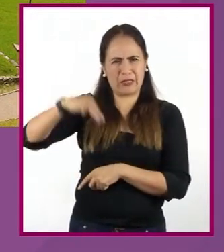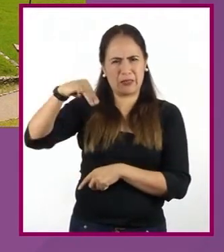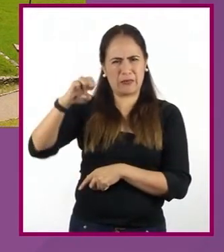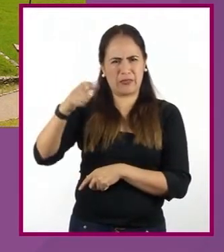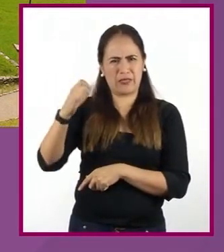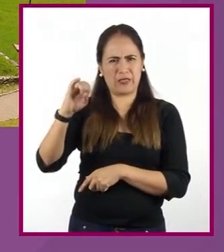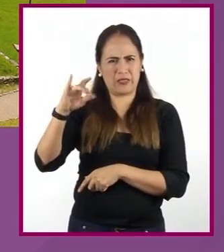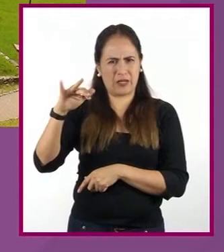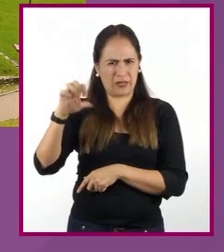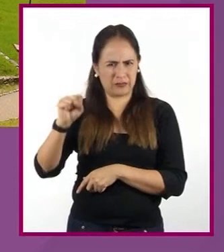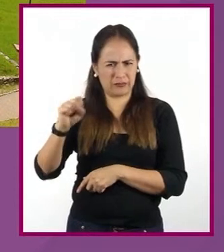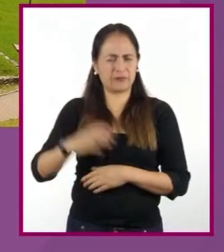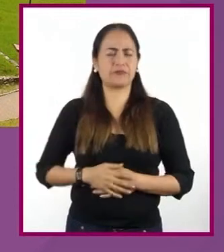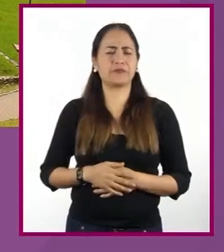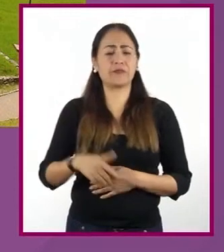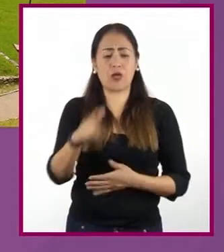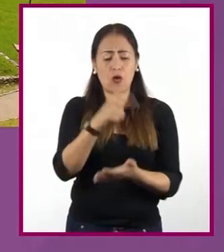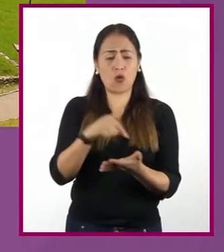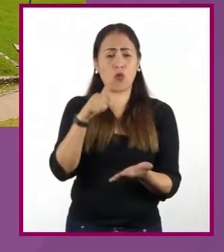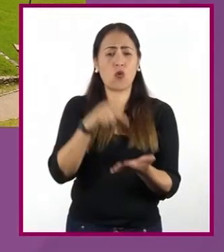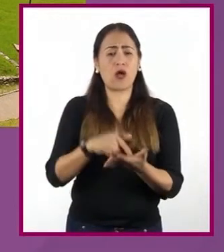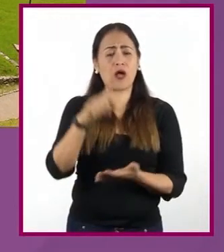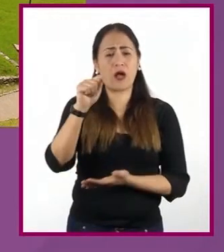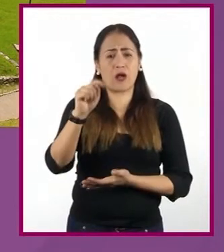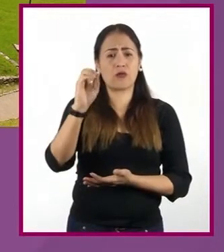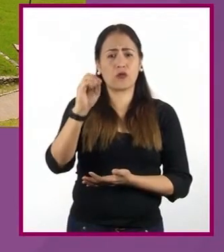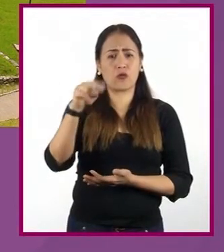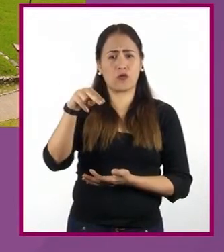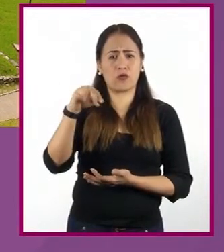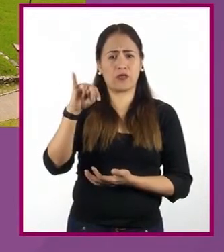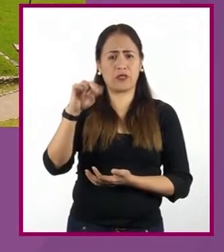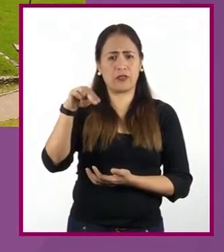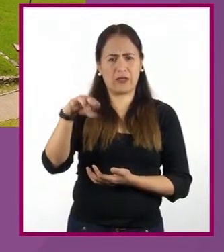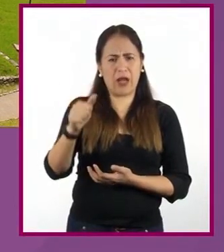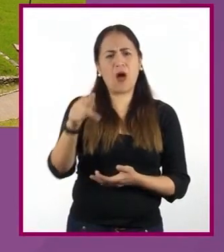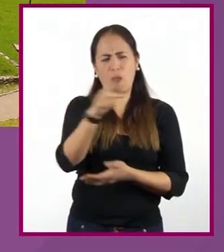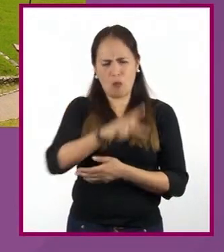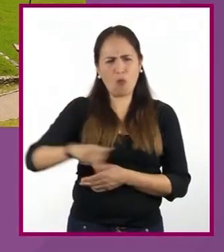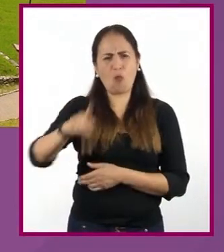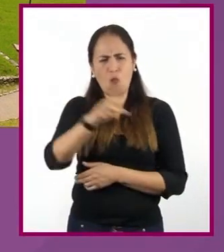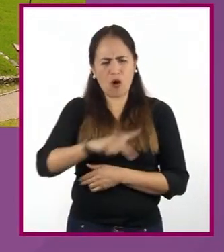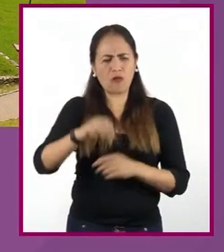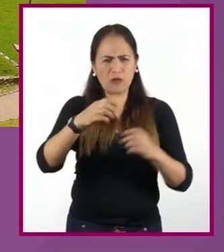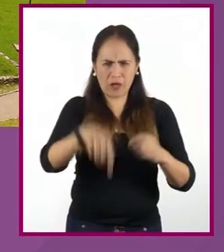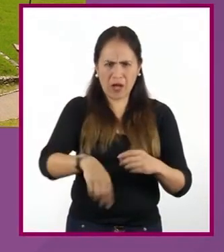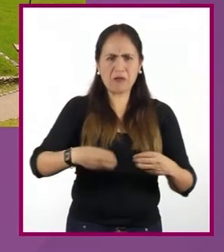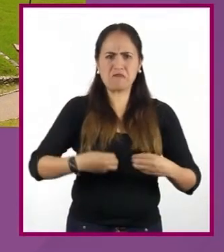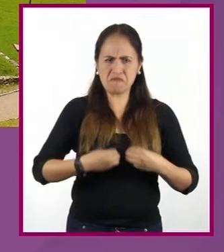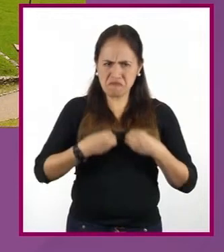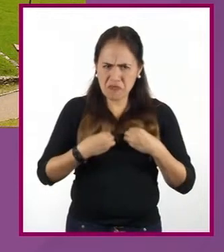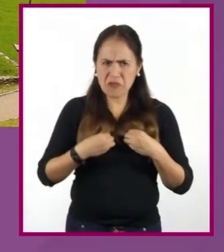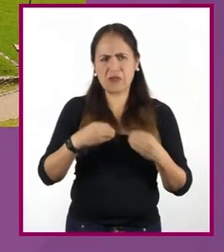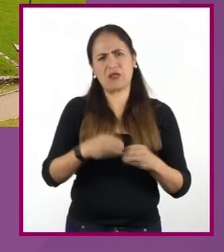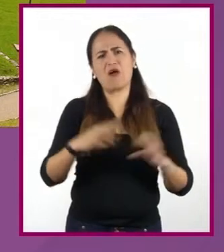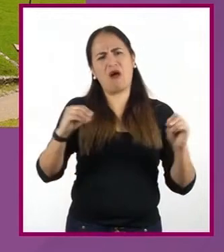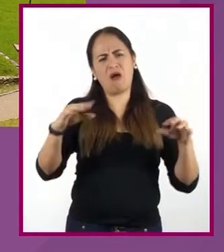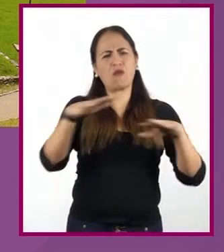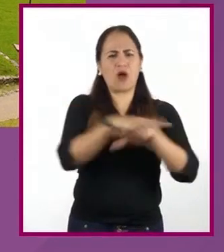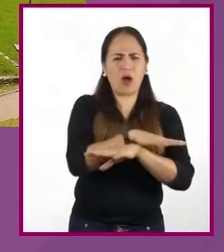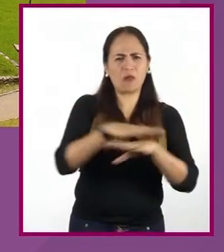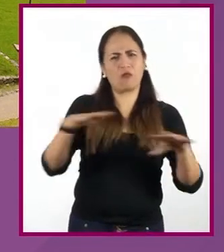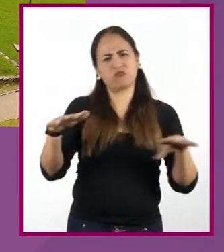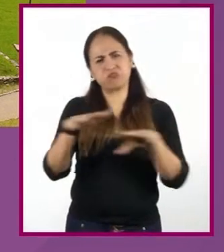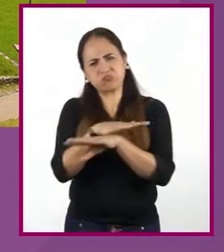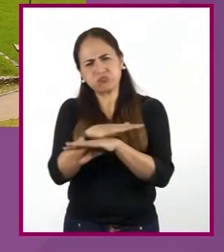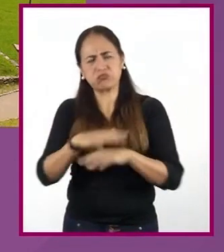tiempo, Toniná fue ocupada por numerosos pueblos que allí residieron intermitentemente.